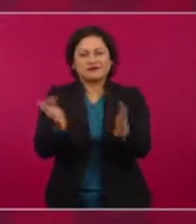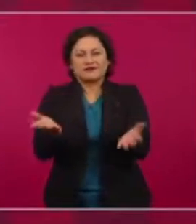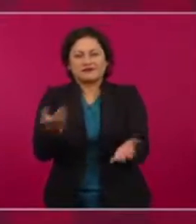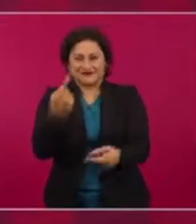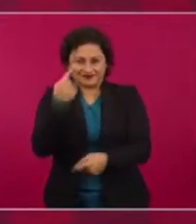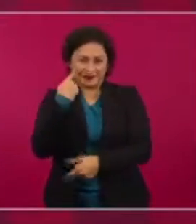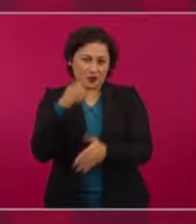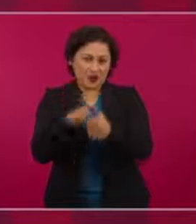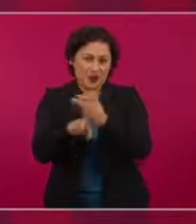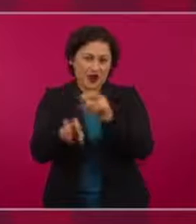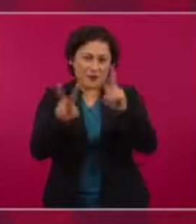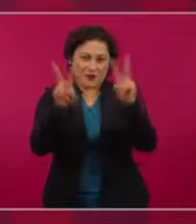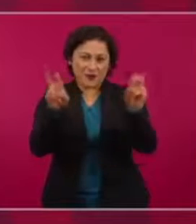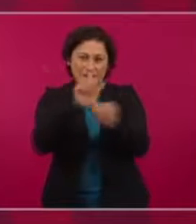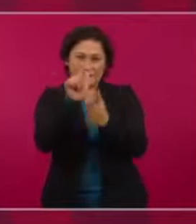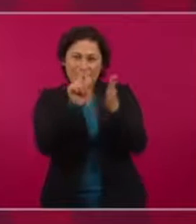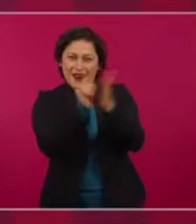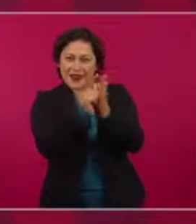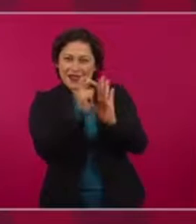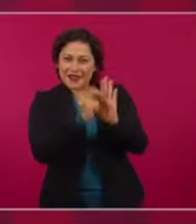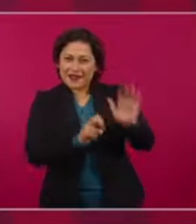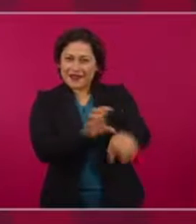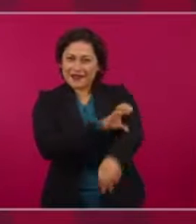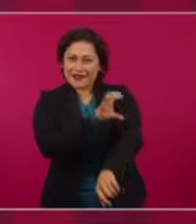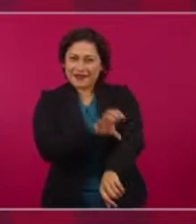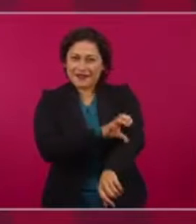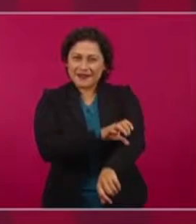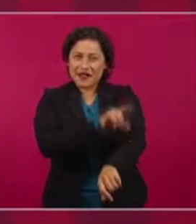han hecho todo un escándalo,